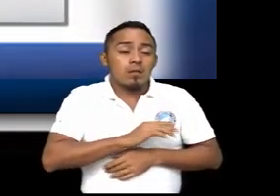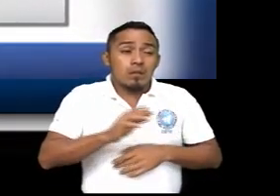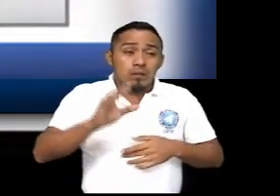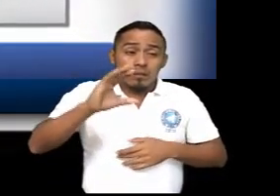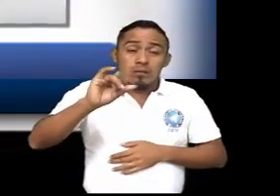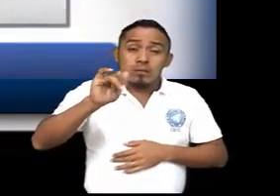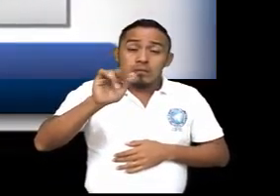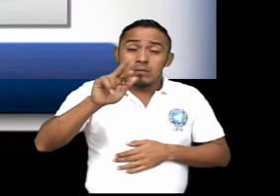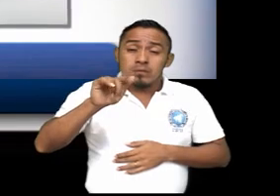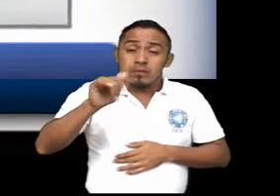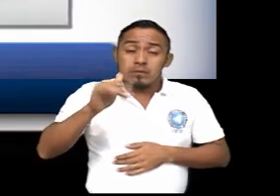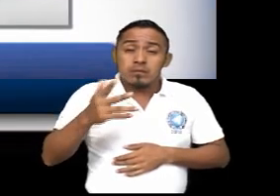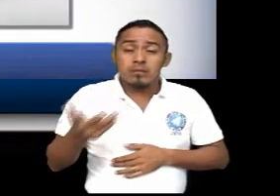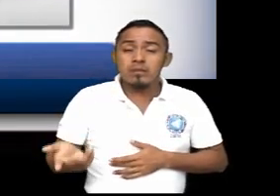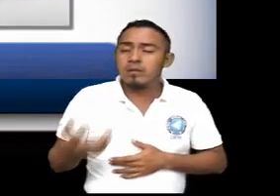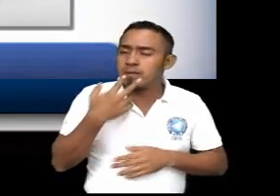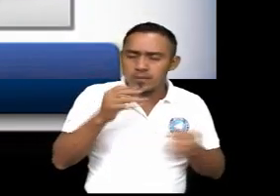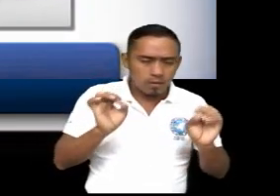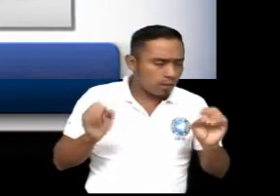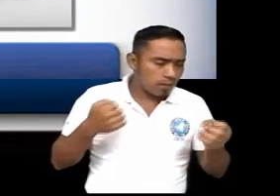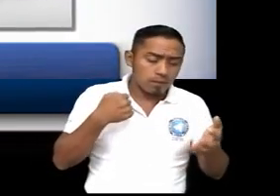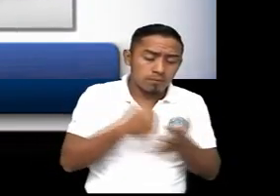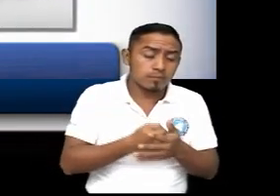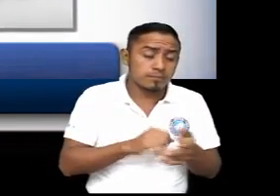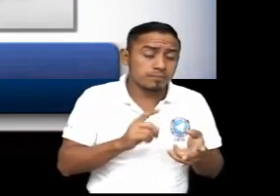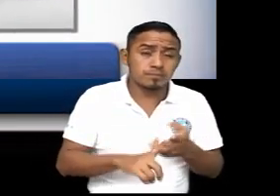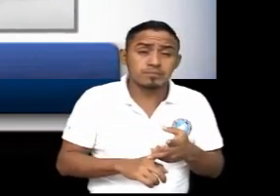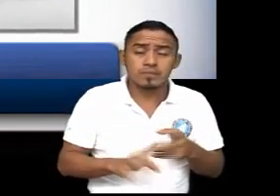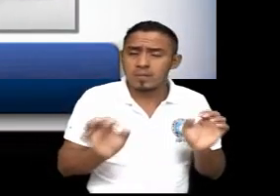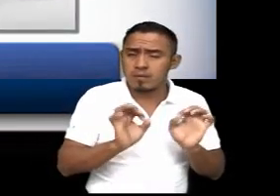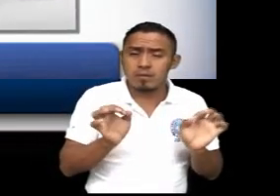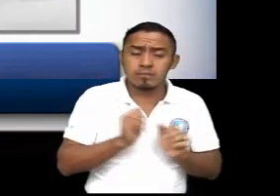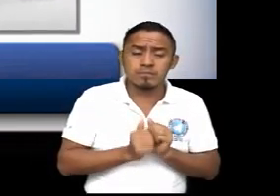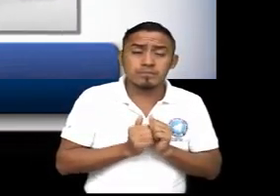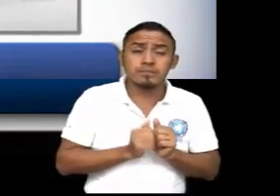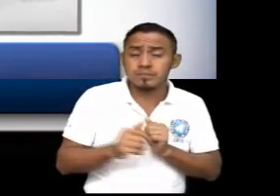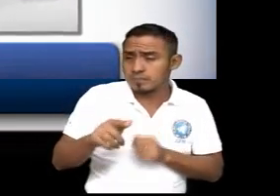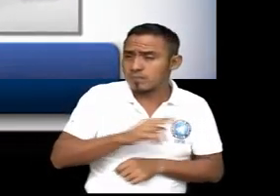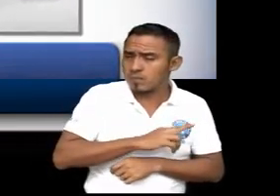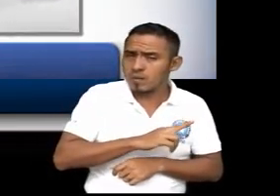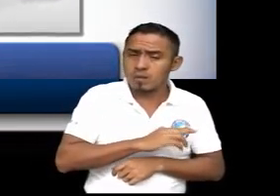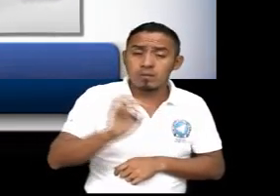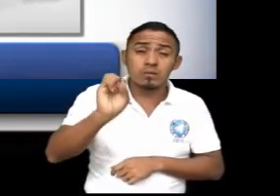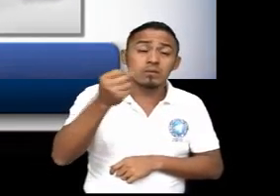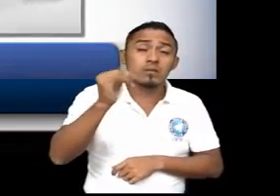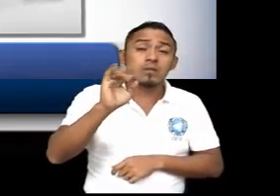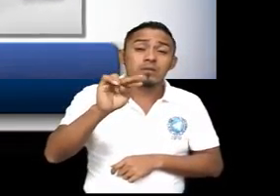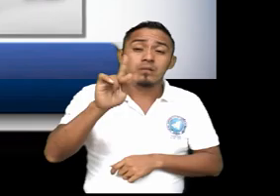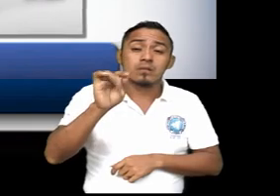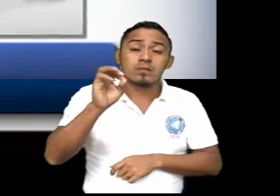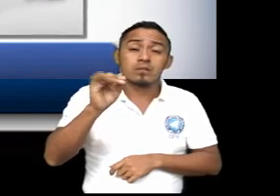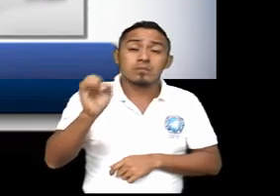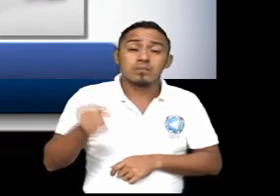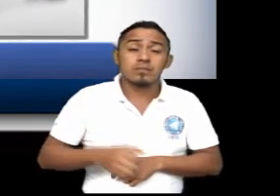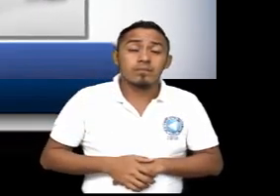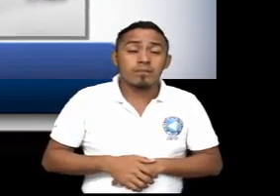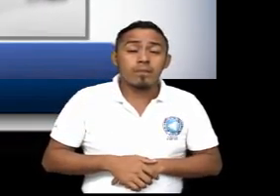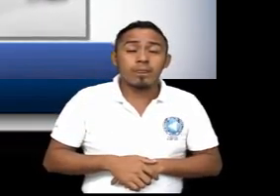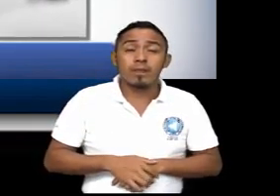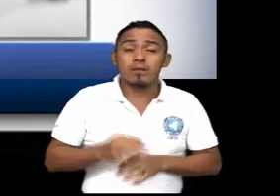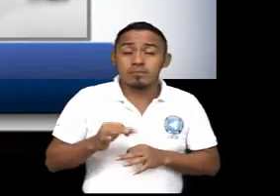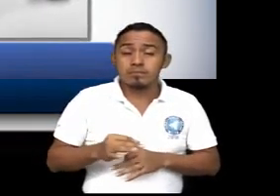doctora, que no es por accidente, que no es por trauma, ¿hay síntomas? ¿Cuáles son los síntomas que se presentan? La disminución